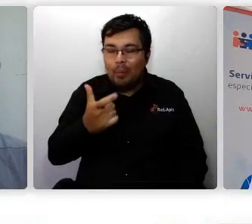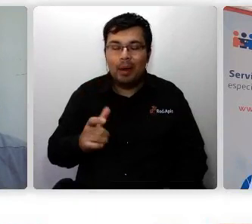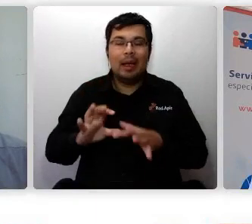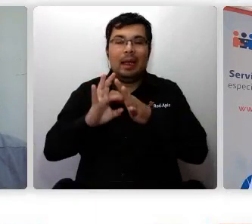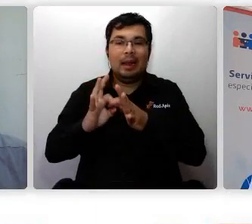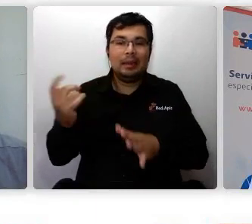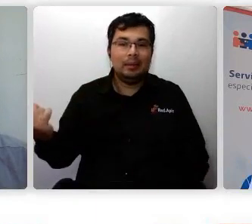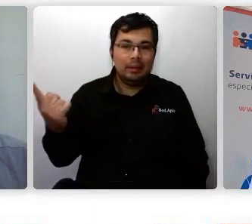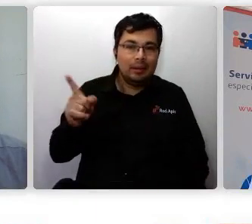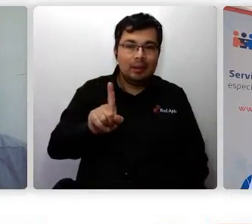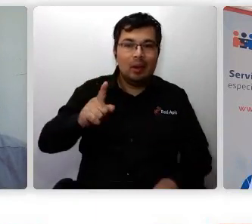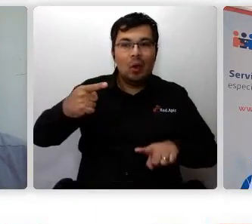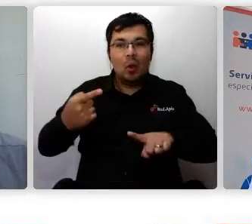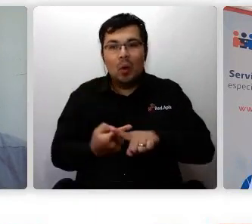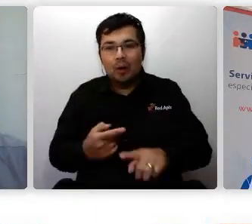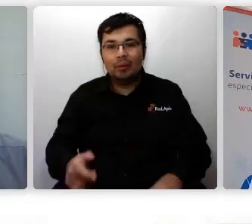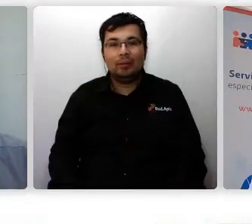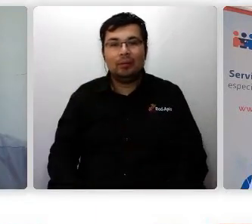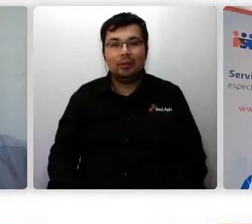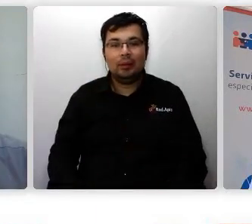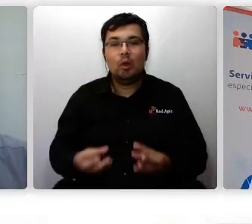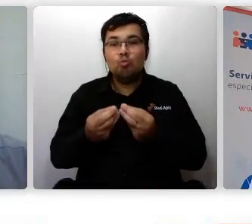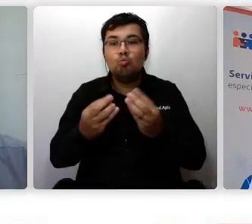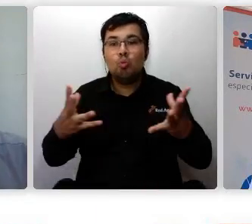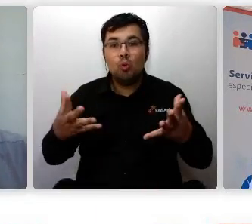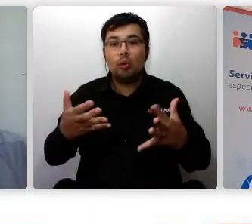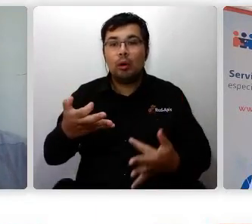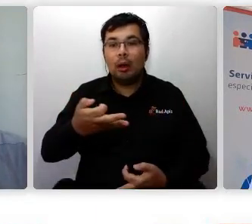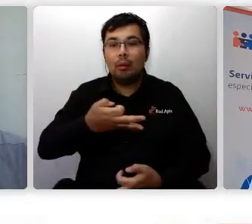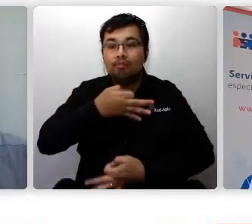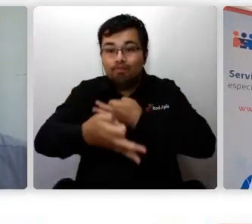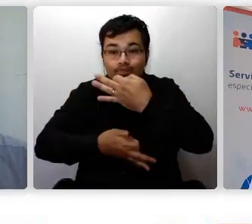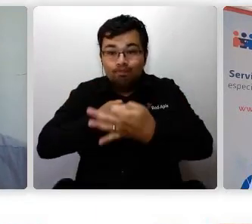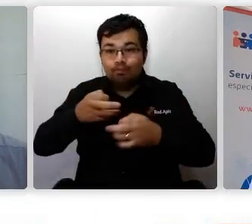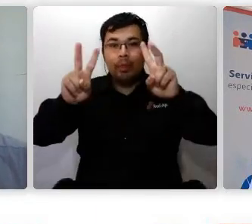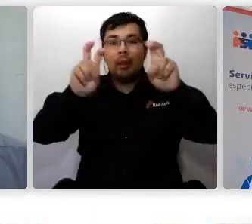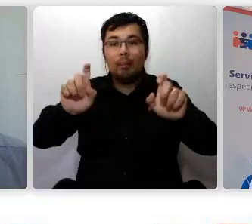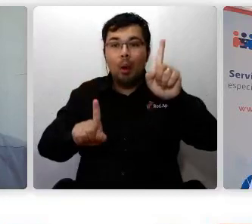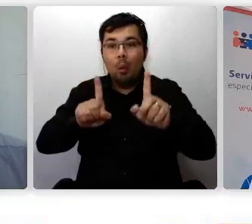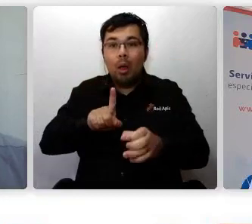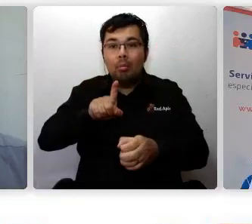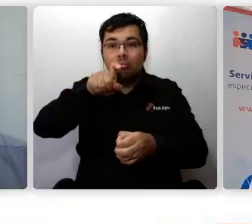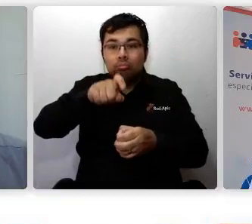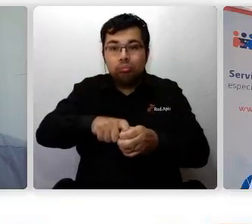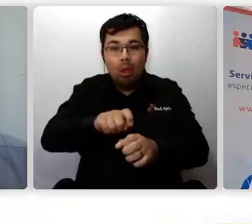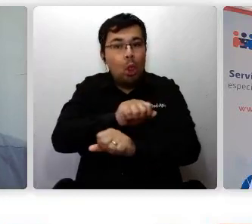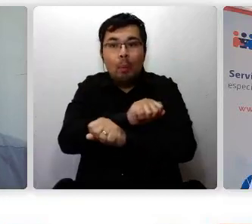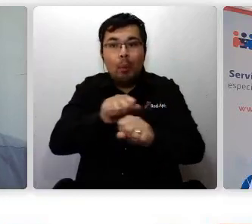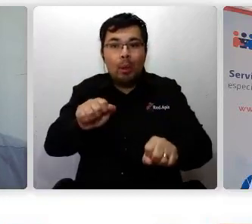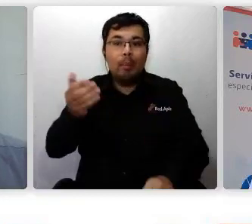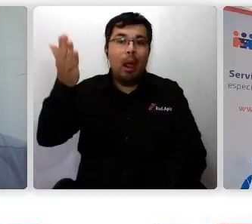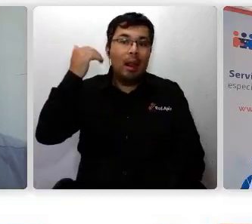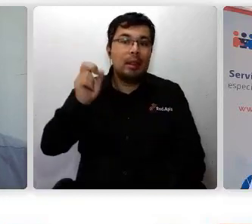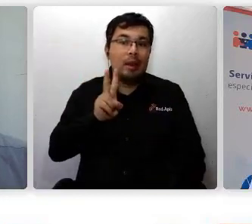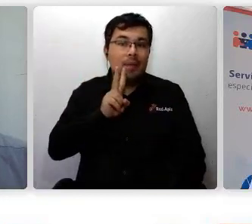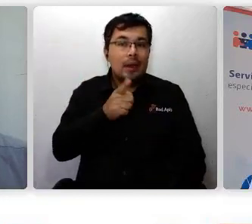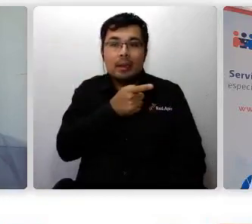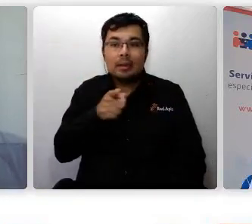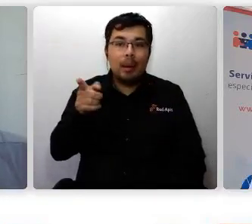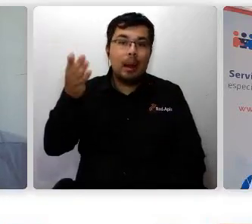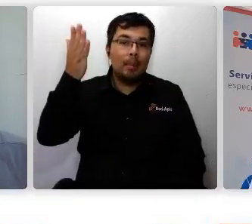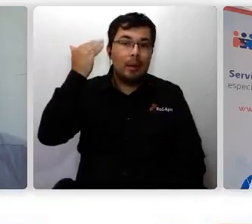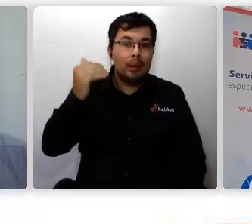Recibimos muchas consultas y mucho interés, obviamente, del tema que no pudieron conectarse el día viernes para justamente lo que nos contabas de esta